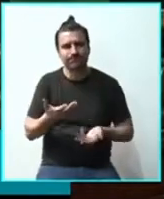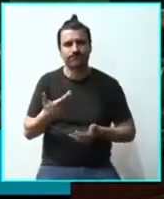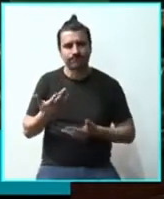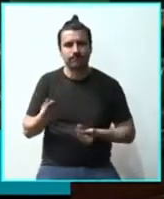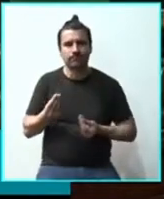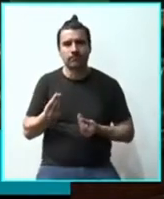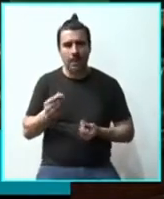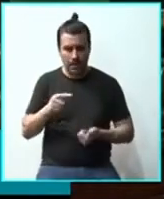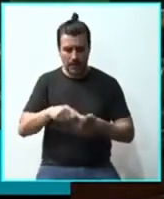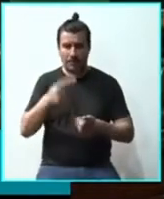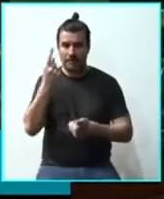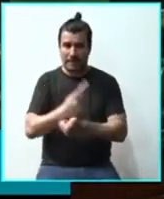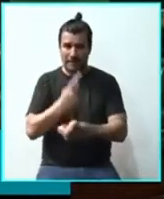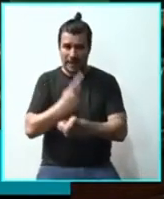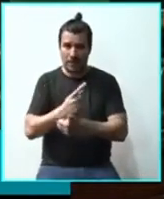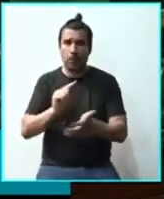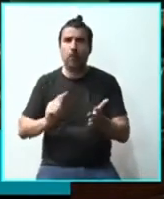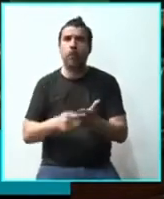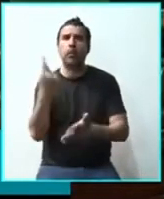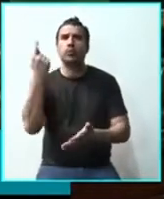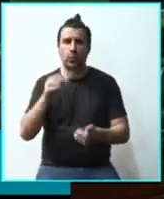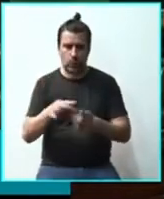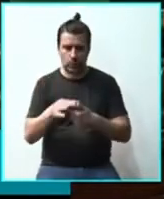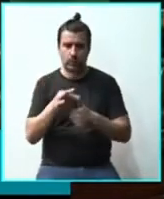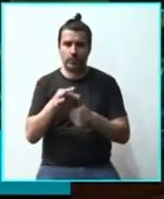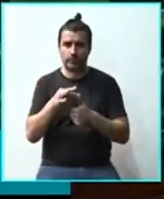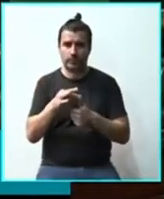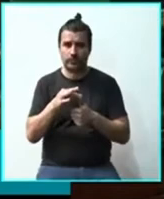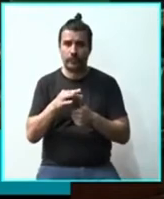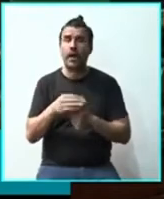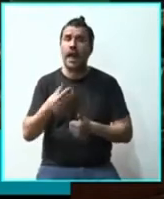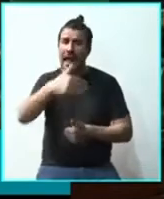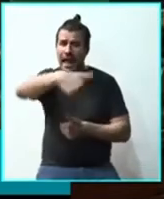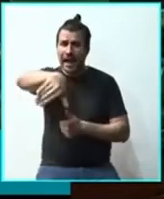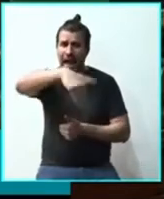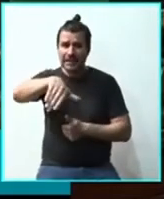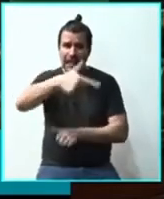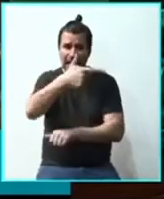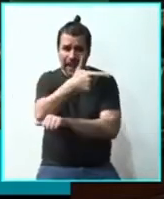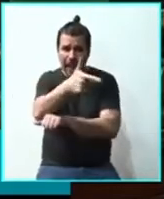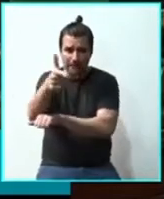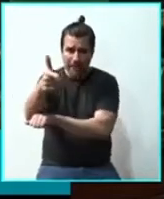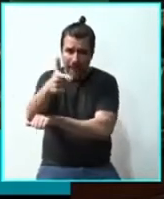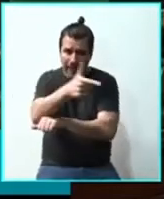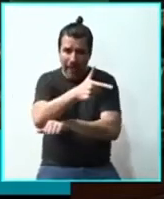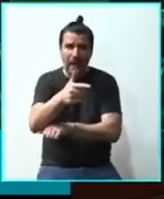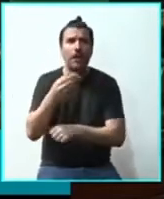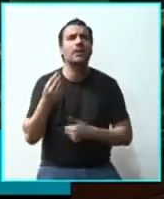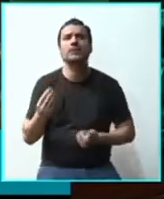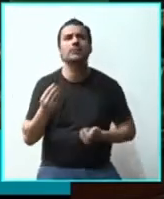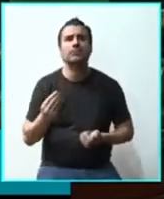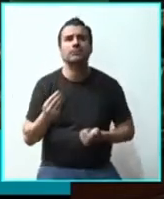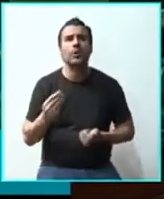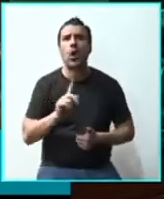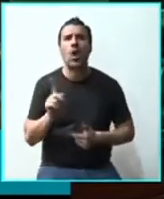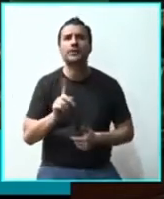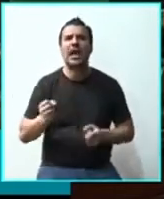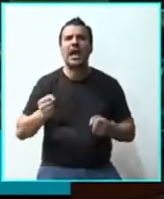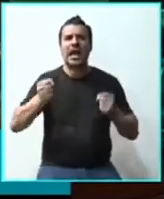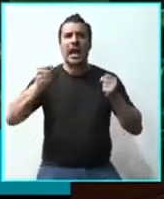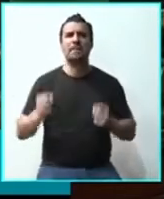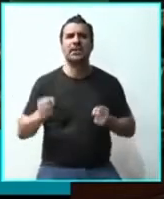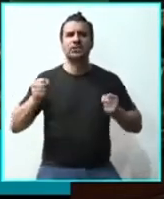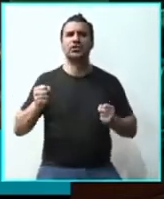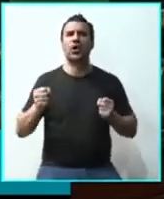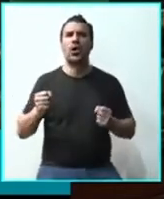La primera que quiero decir es que la videovigilancia, las cámaras, no son un capricho